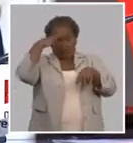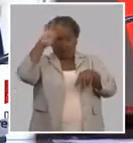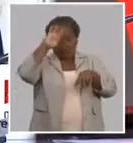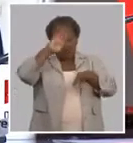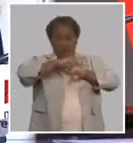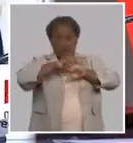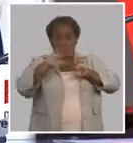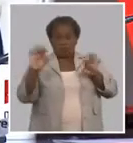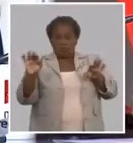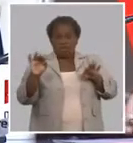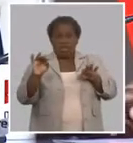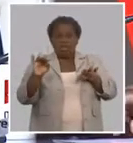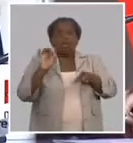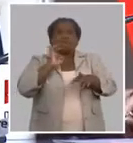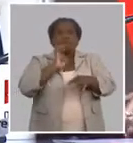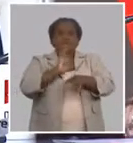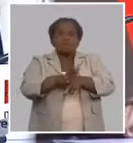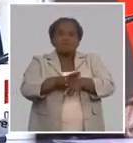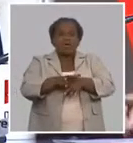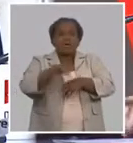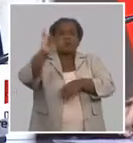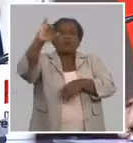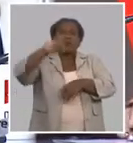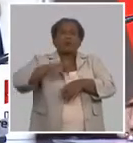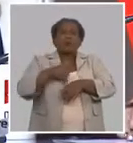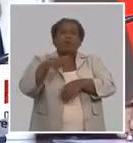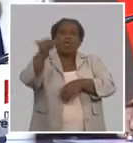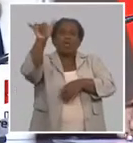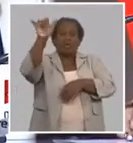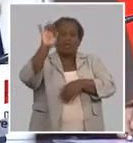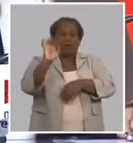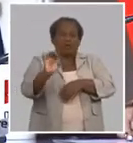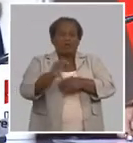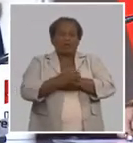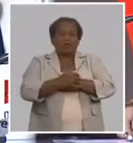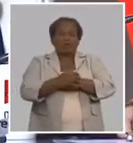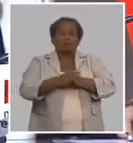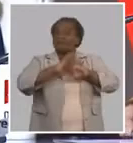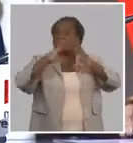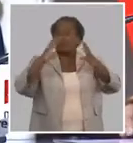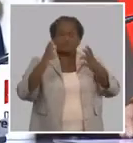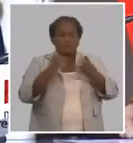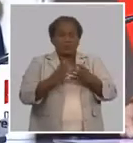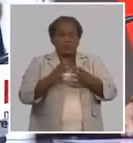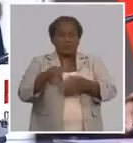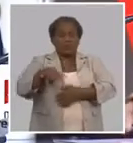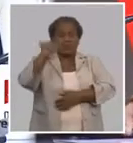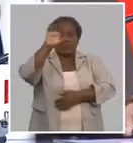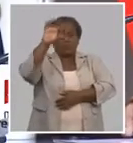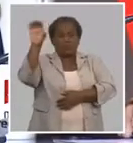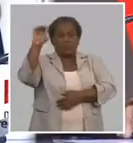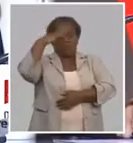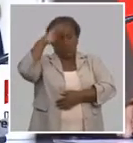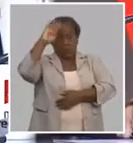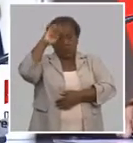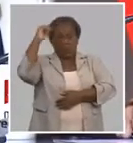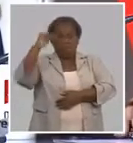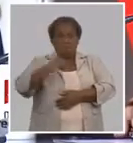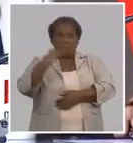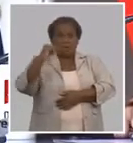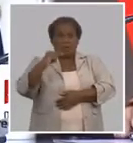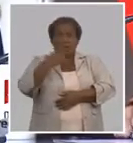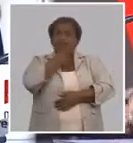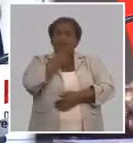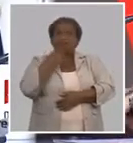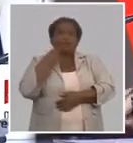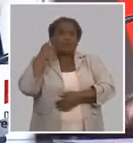restablecieron los vuelos comerciales regulares y chárter en todos los aeropuertos de cuba excepto el jose